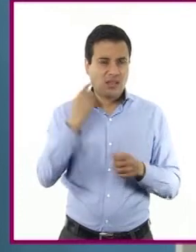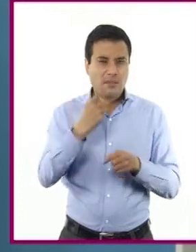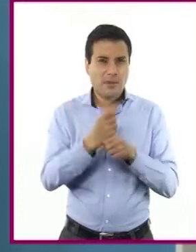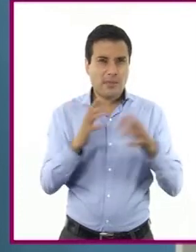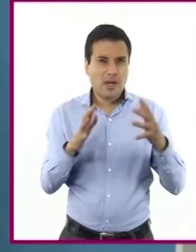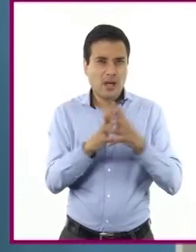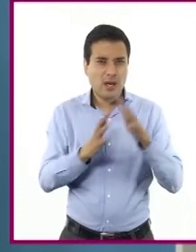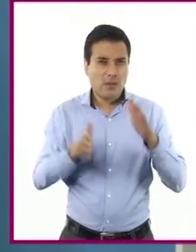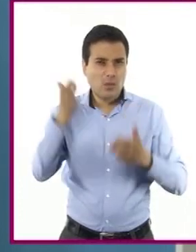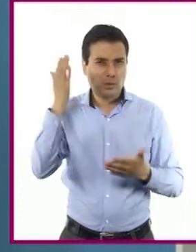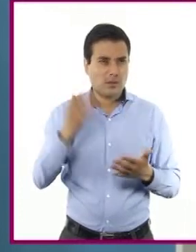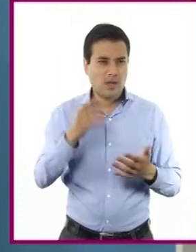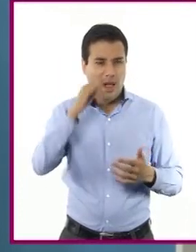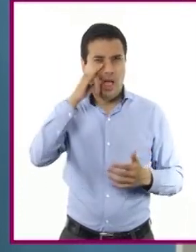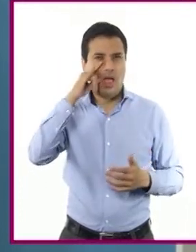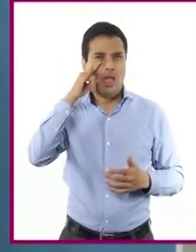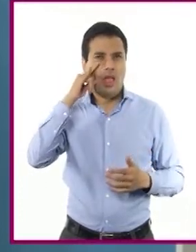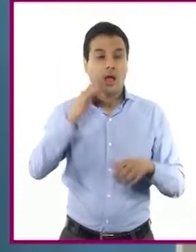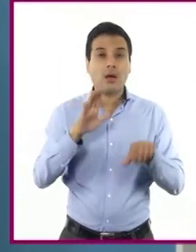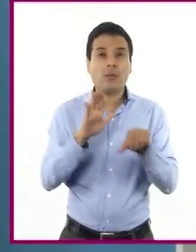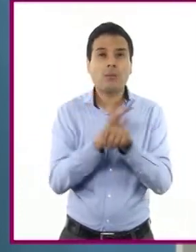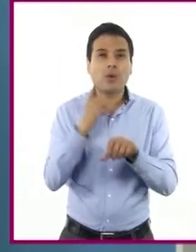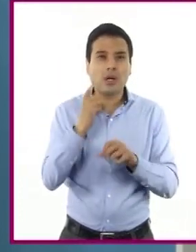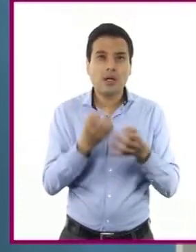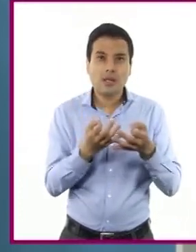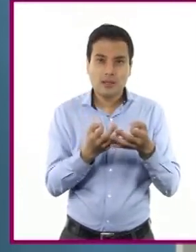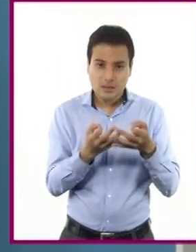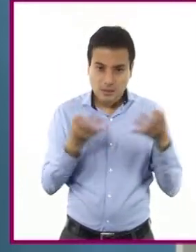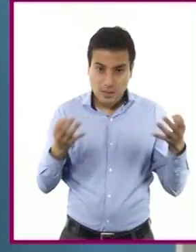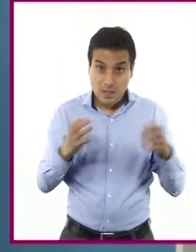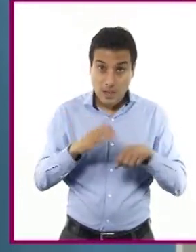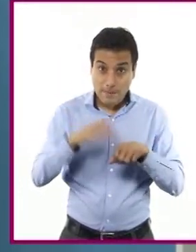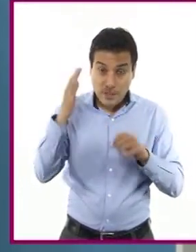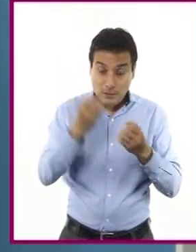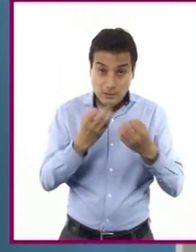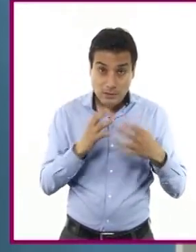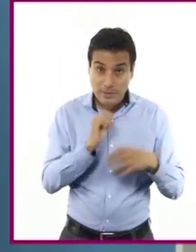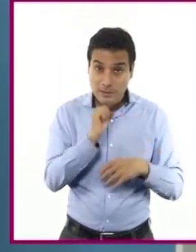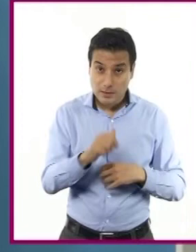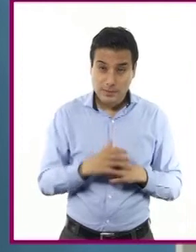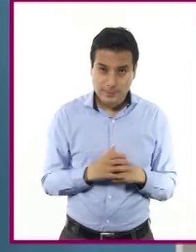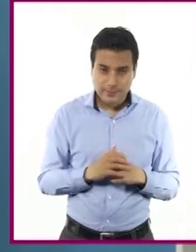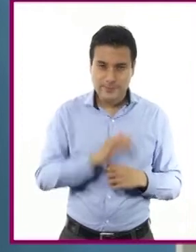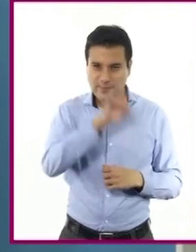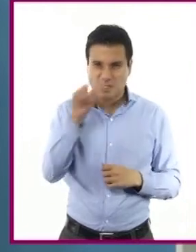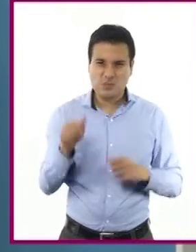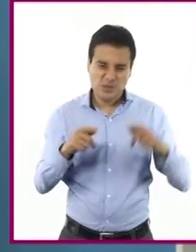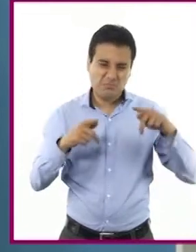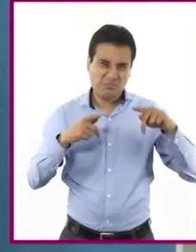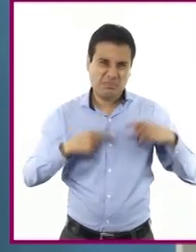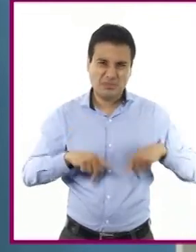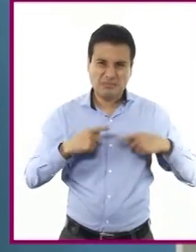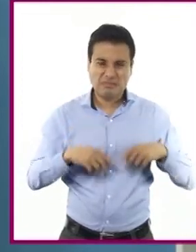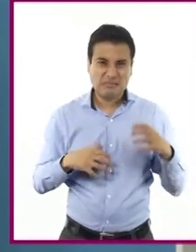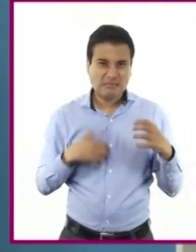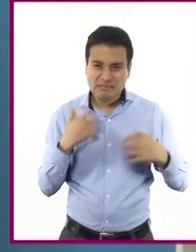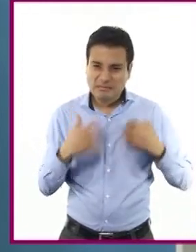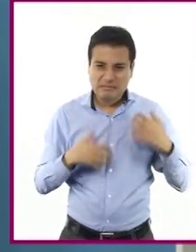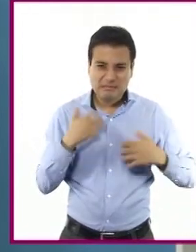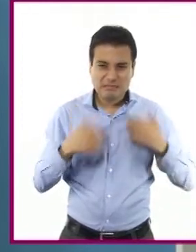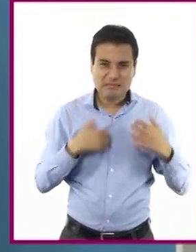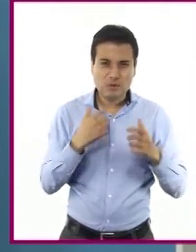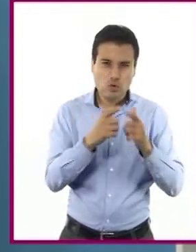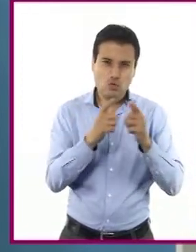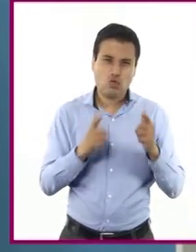Guerra Mundial por no haber recibido más territorios. Ante la escalada de huelgas y crisis económica, el partido fascista y su